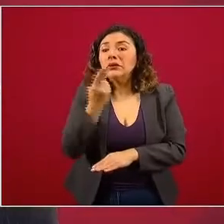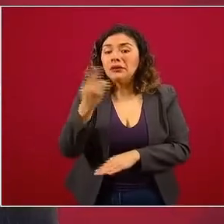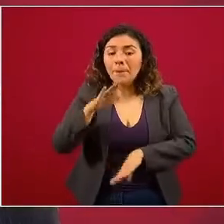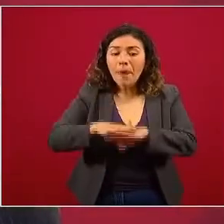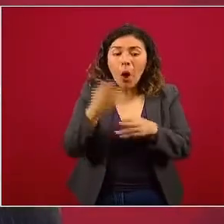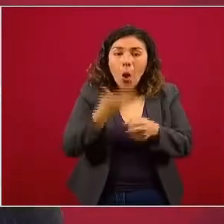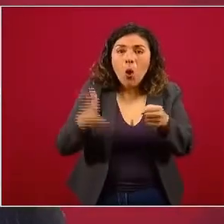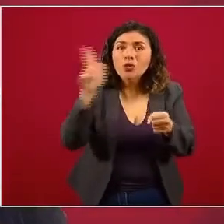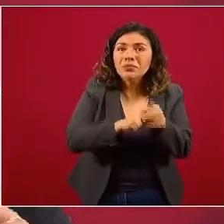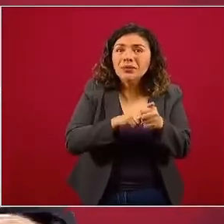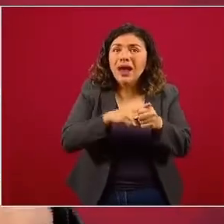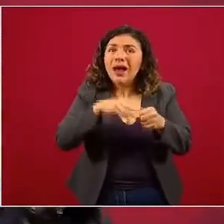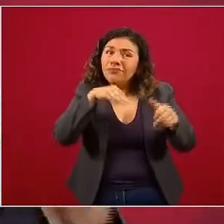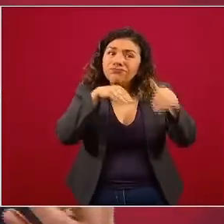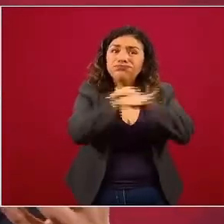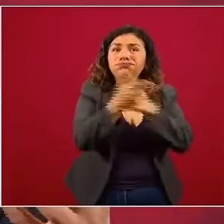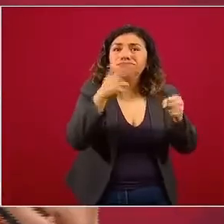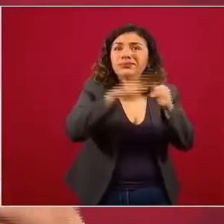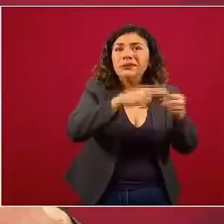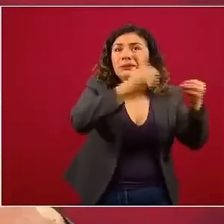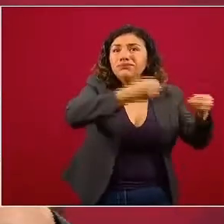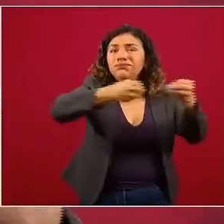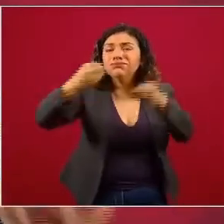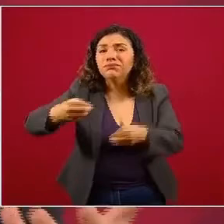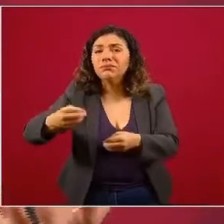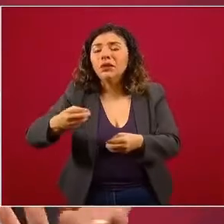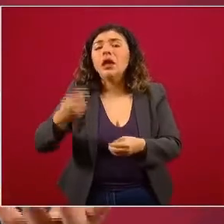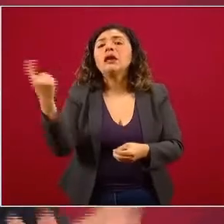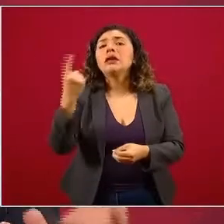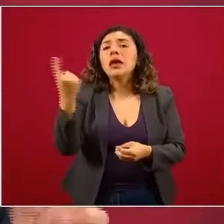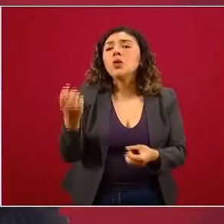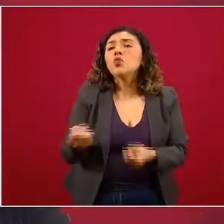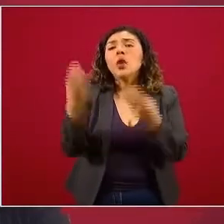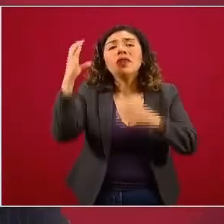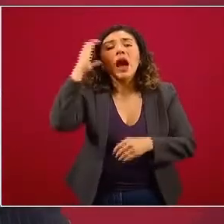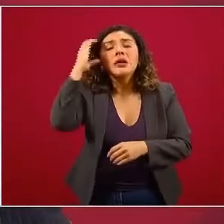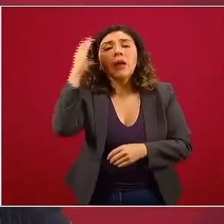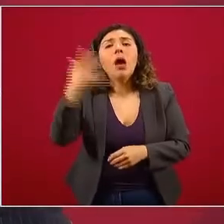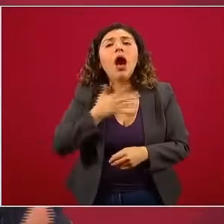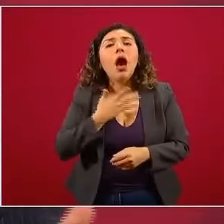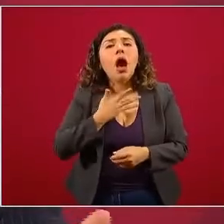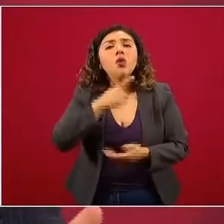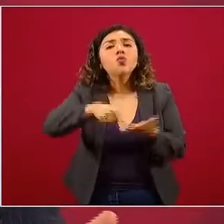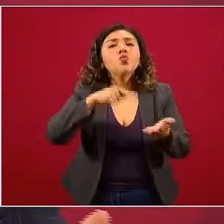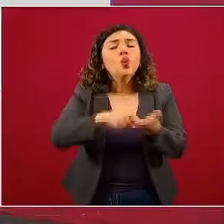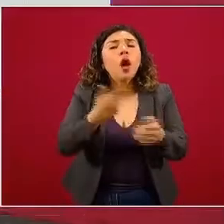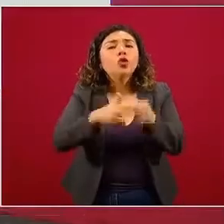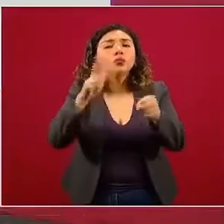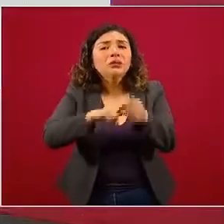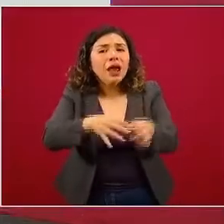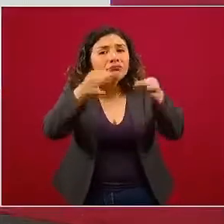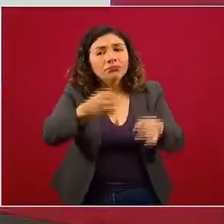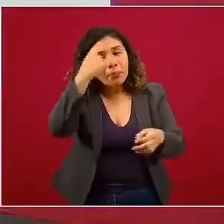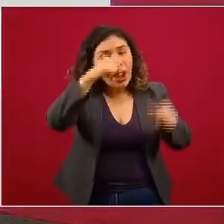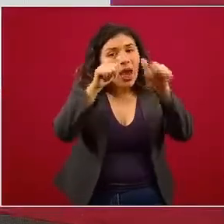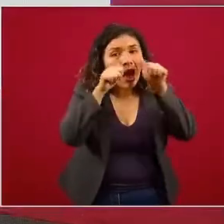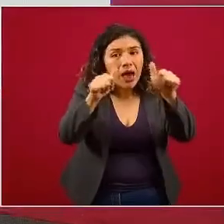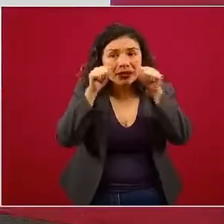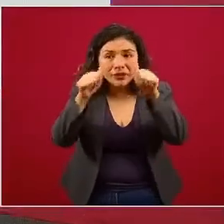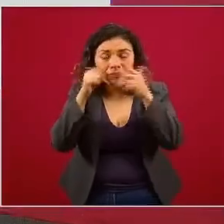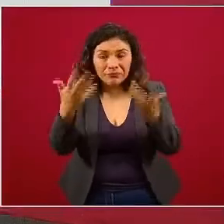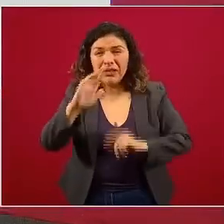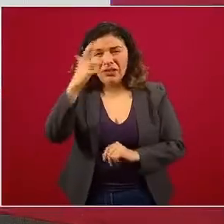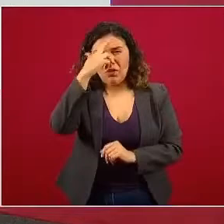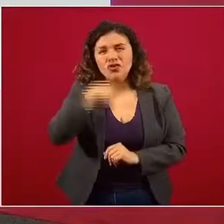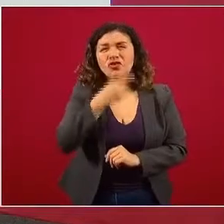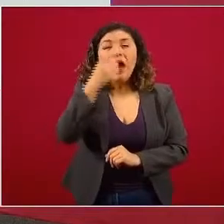requieran hospitalización con respecto a la cantidad de camas disponibles para atenderles. Y recordar